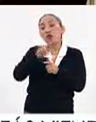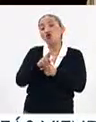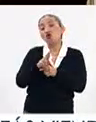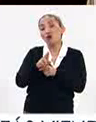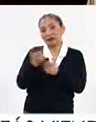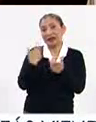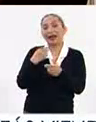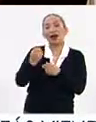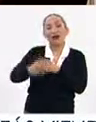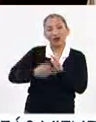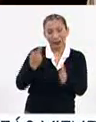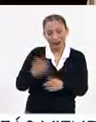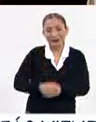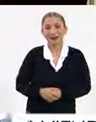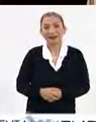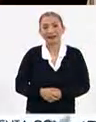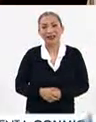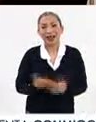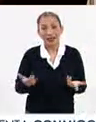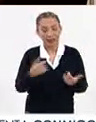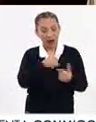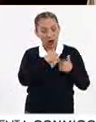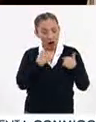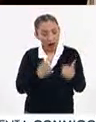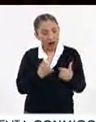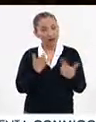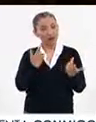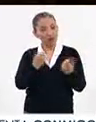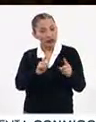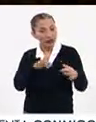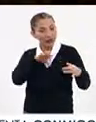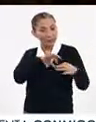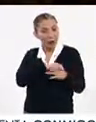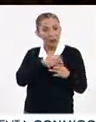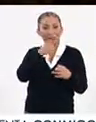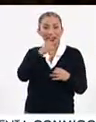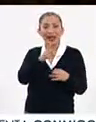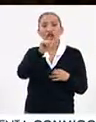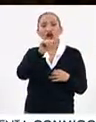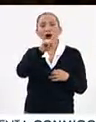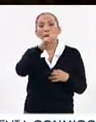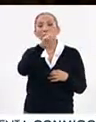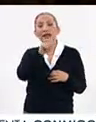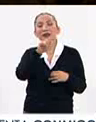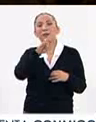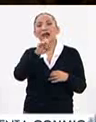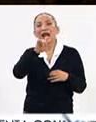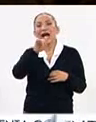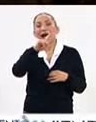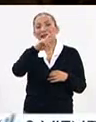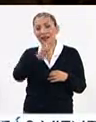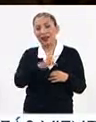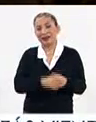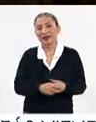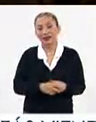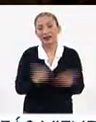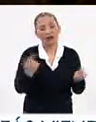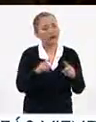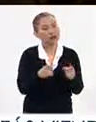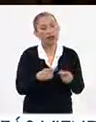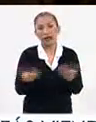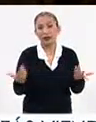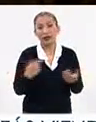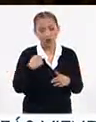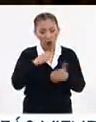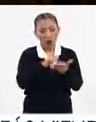la regresaste. Sí. Es el son del corazón. El son del corazón, como diría López Velarde, y la música percusiva. Estoy